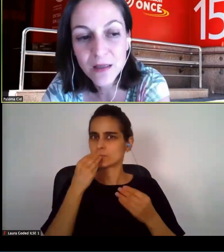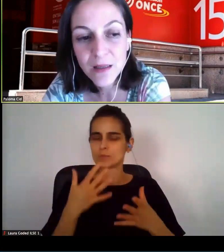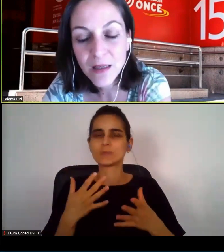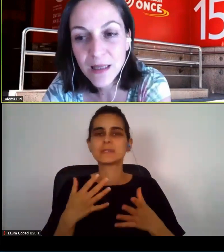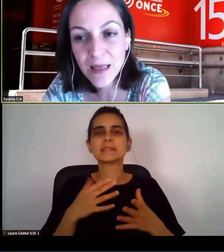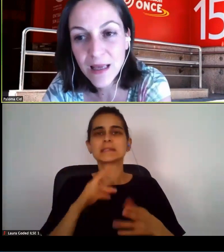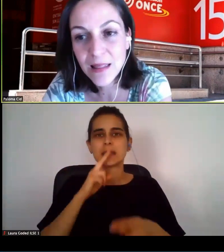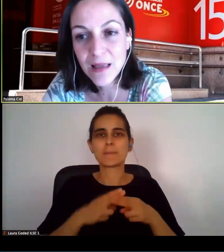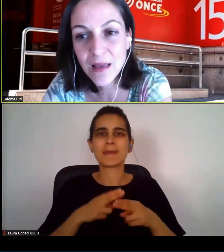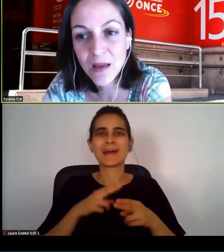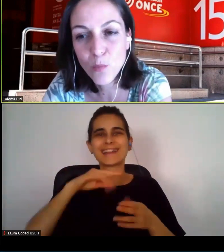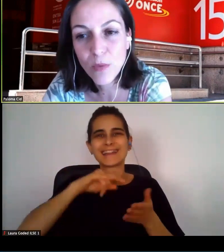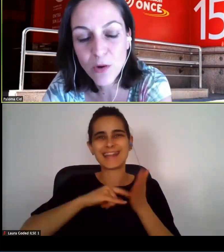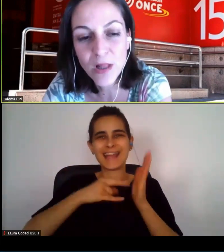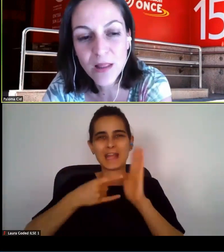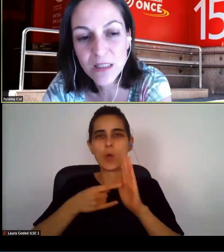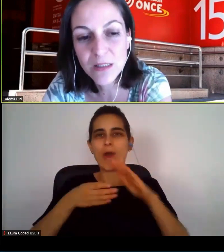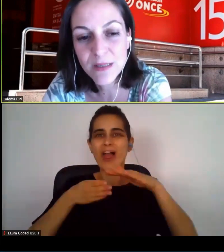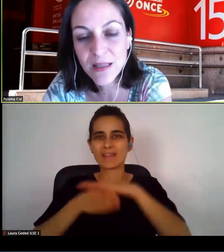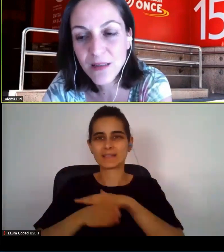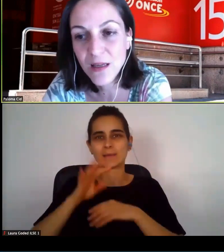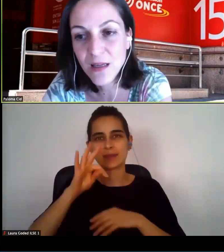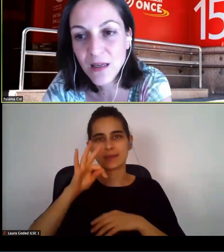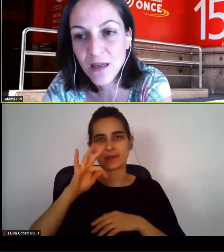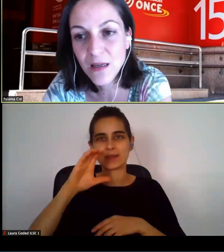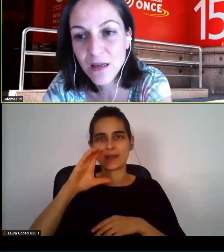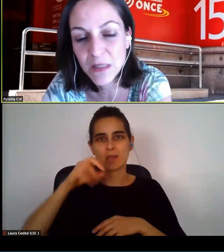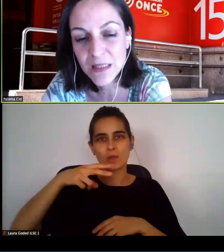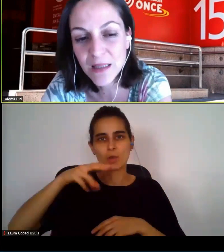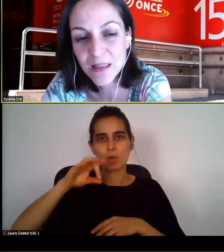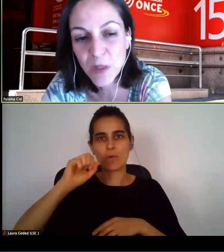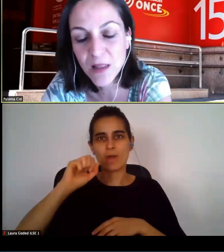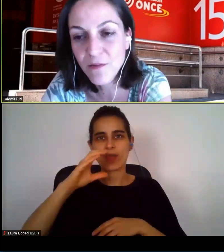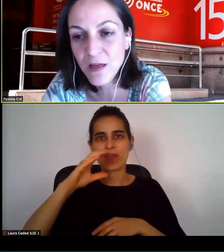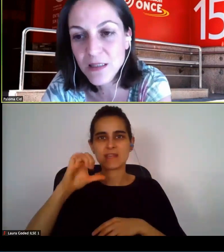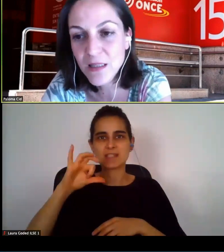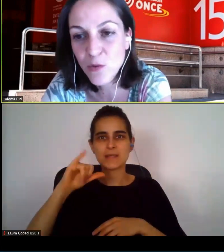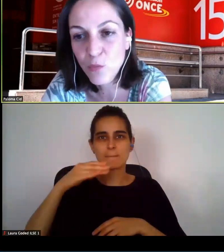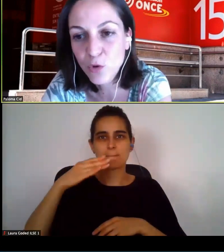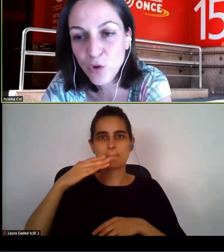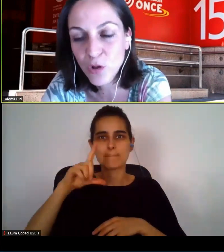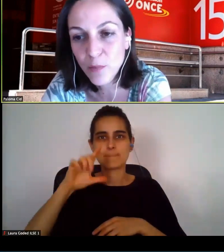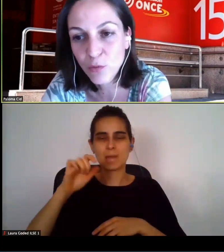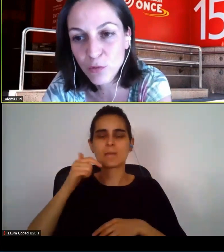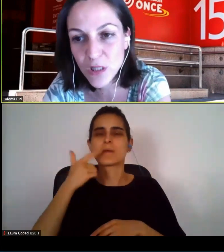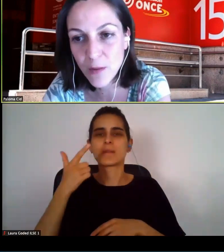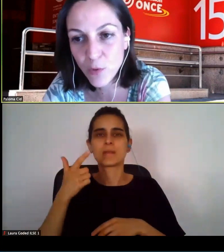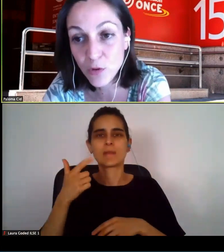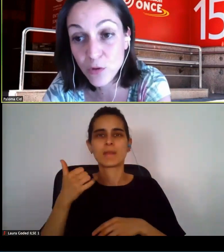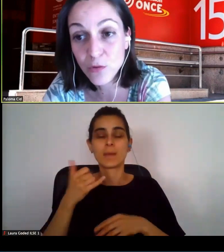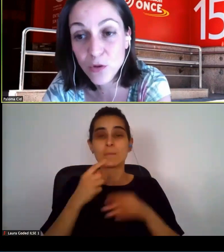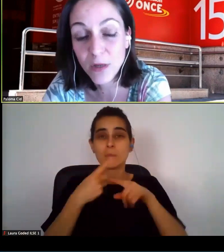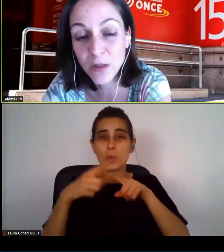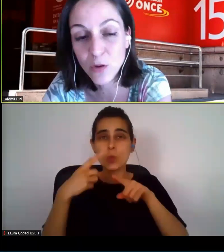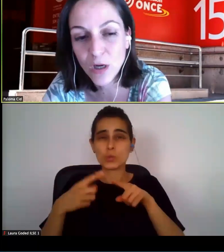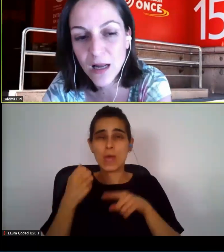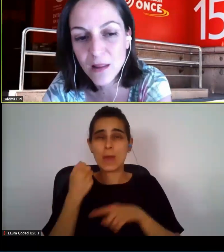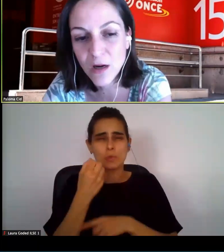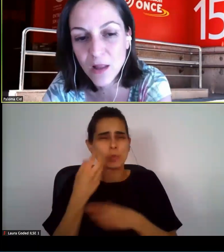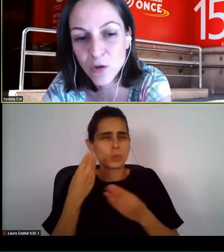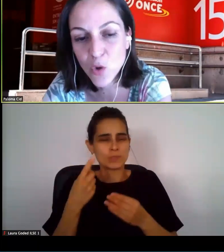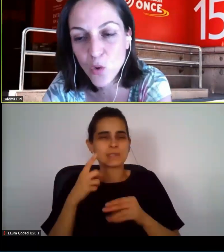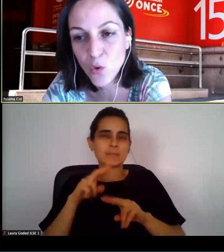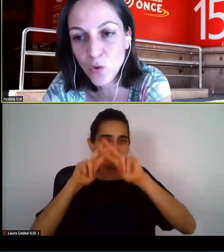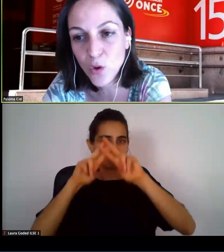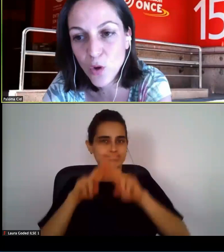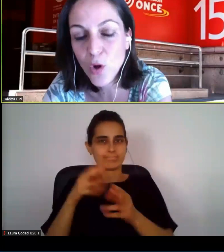Tecnoaccesible, que hace valoraciones bastante específicas de un montón de productos de apoyo, sobre todo